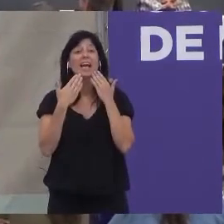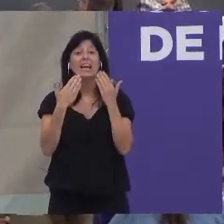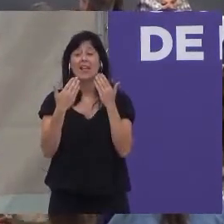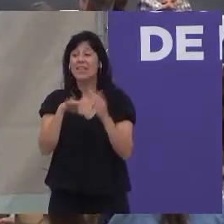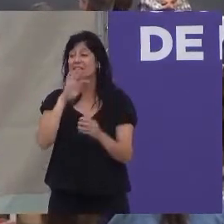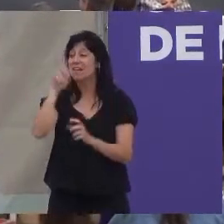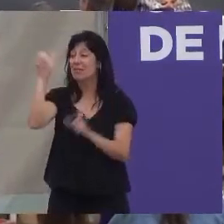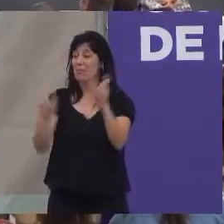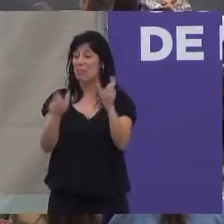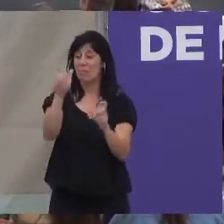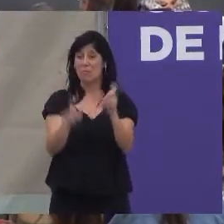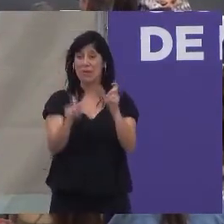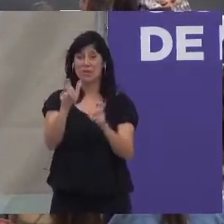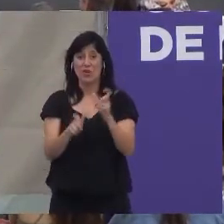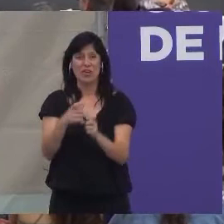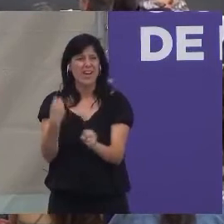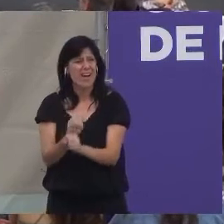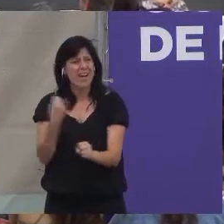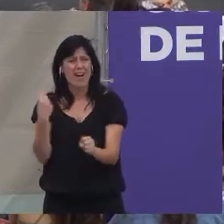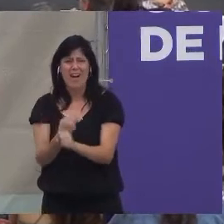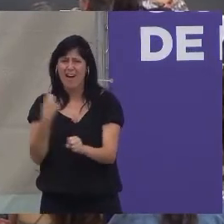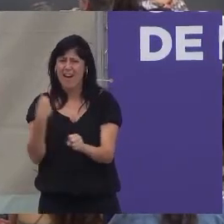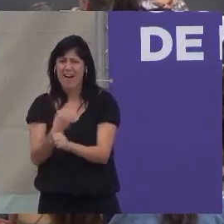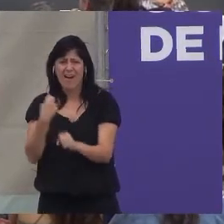se dejan la piel en los círculos.